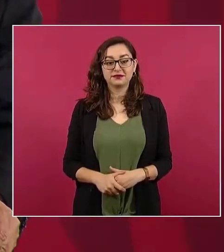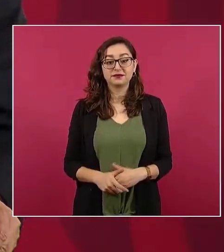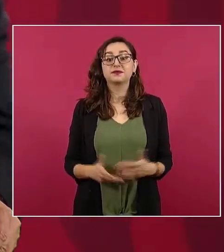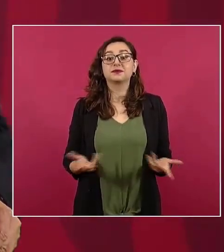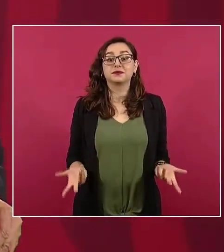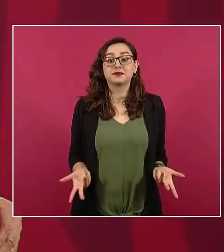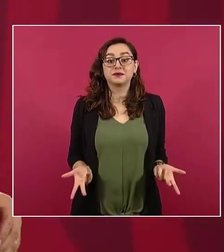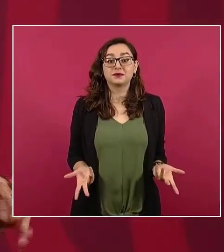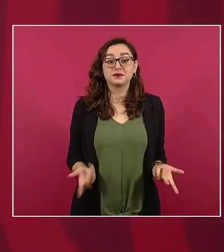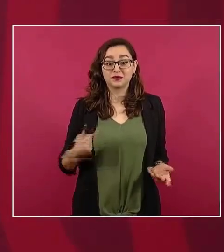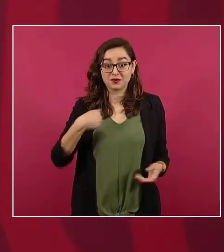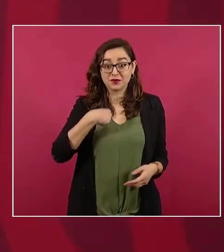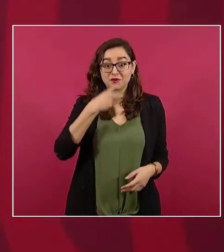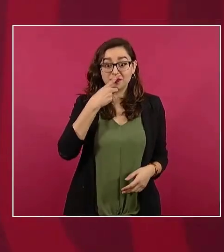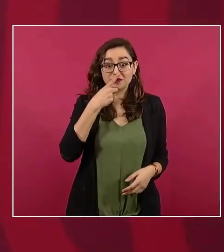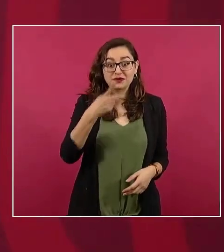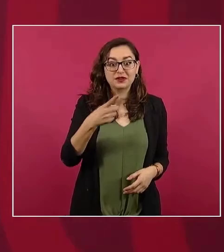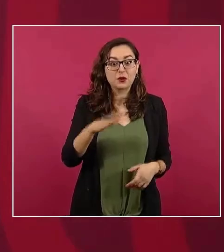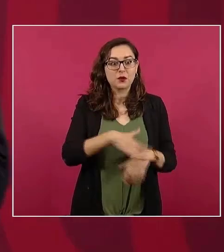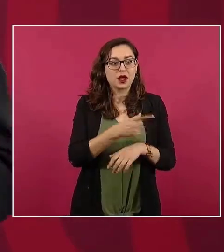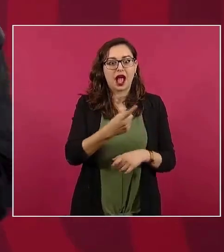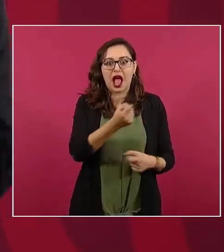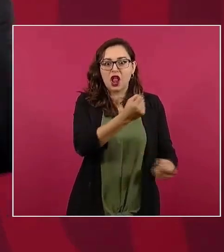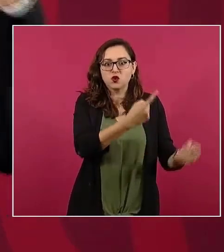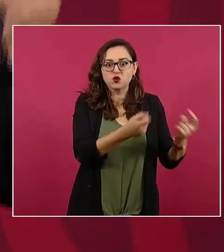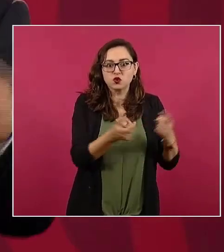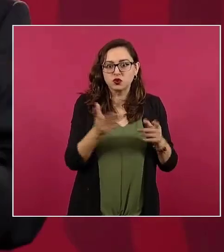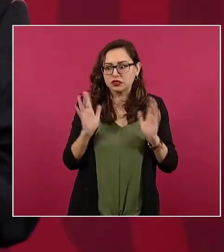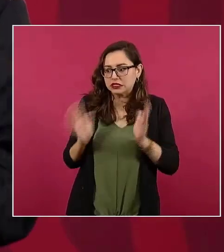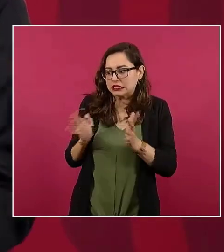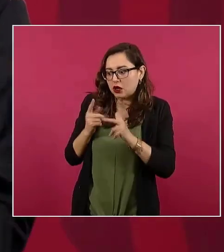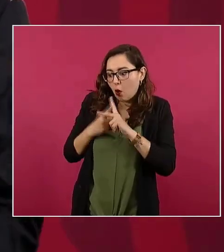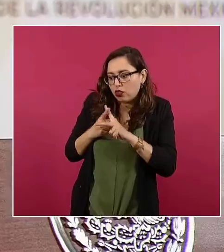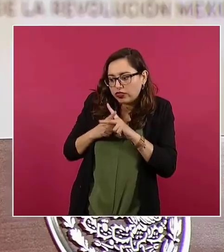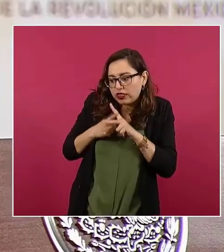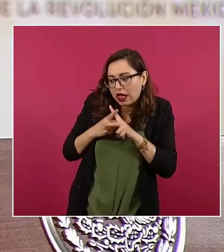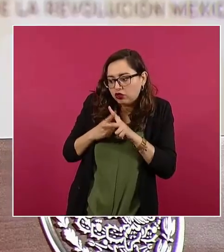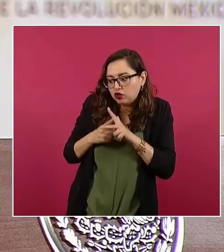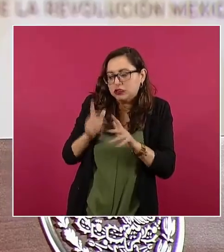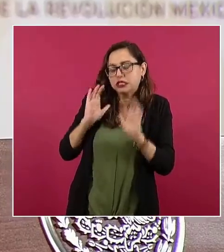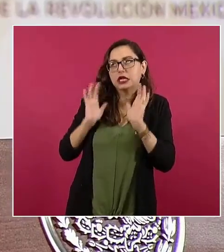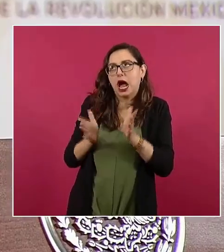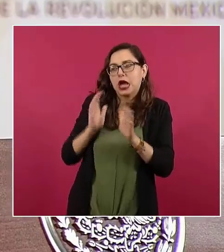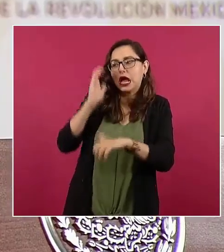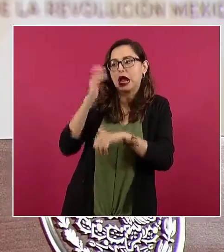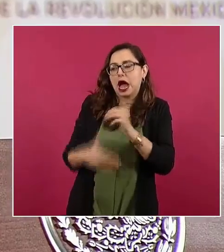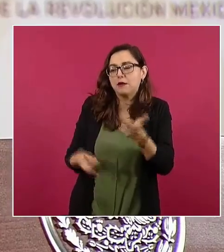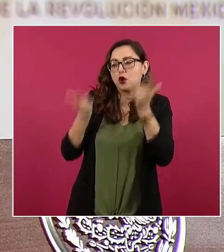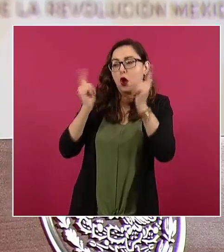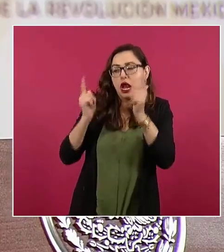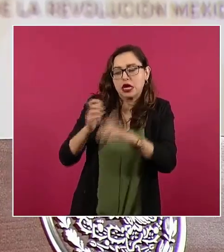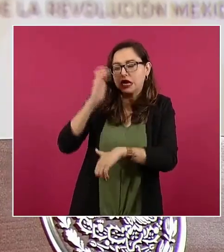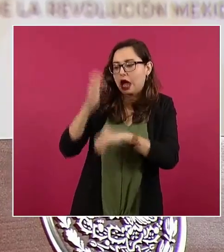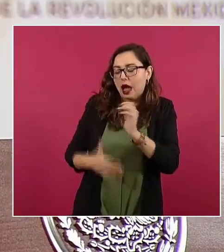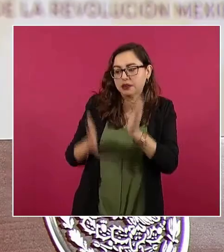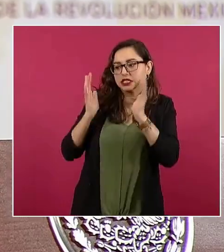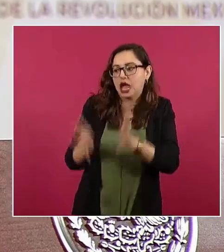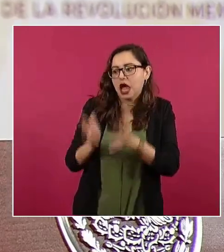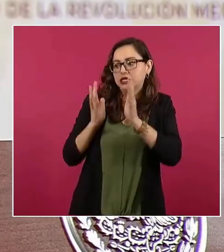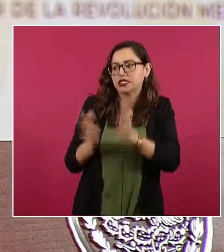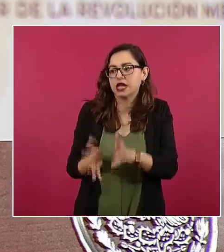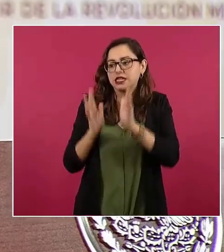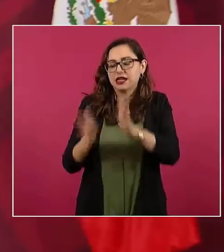hay quienes están contando los días, no, falta. Están contando los días porque quieren que